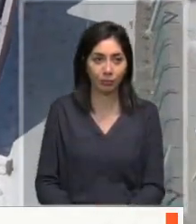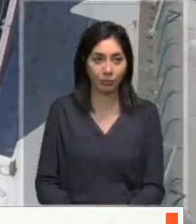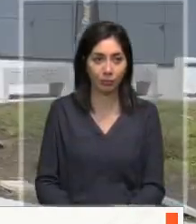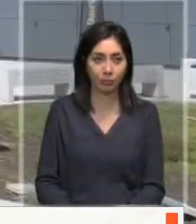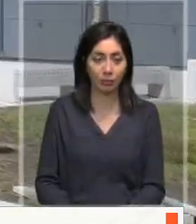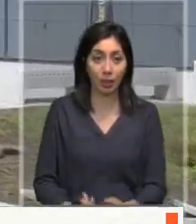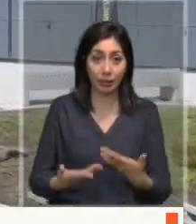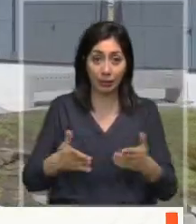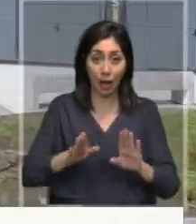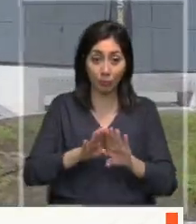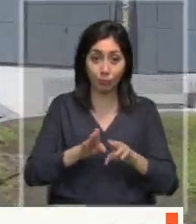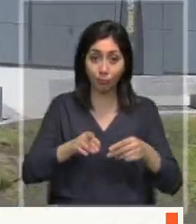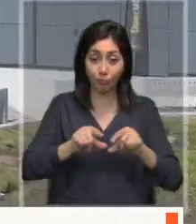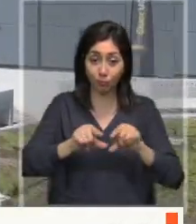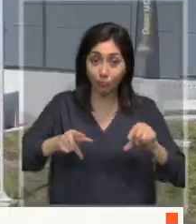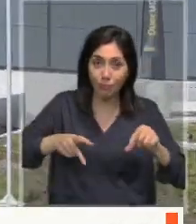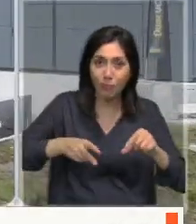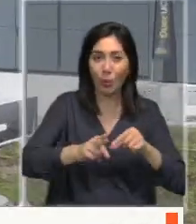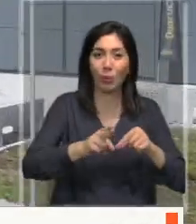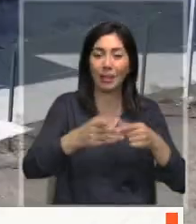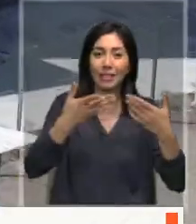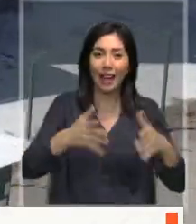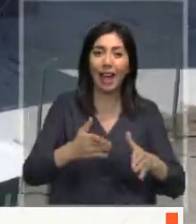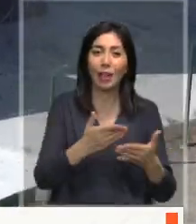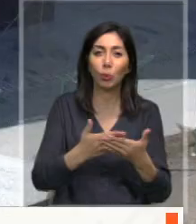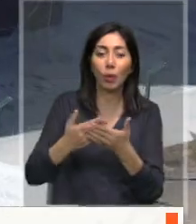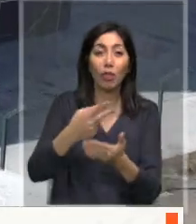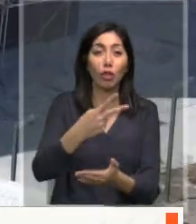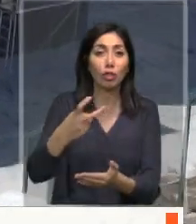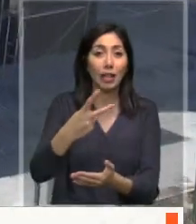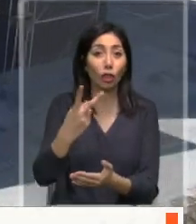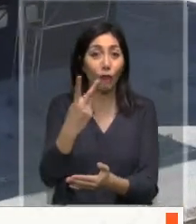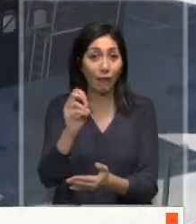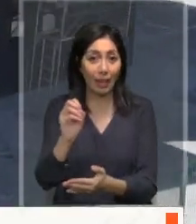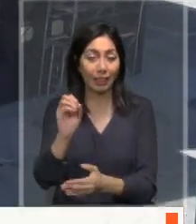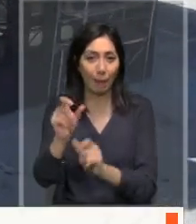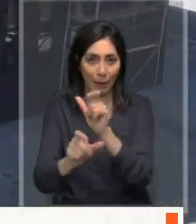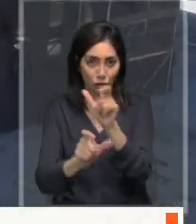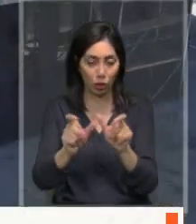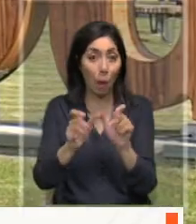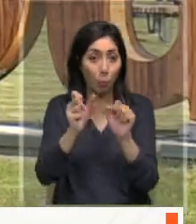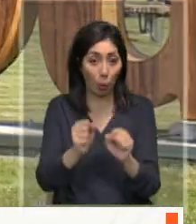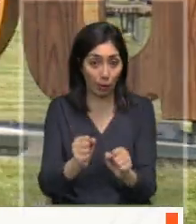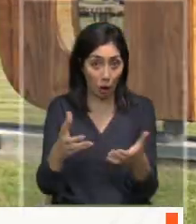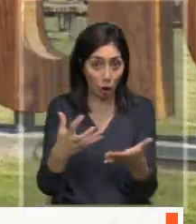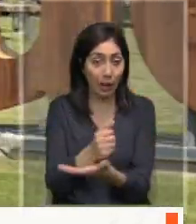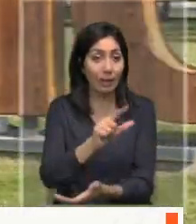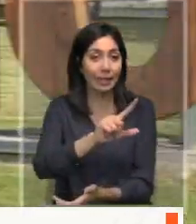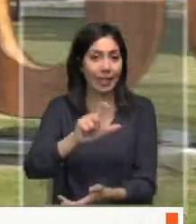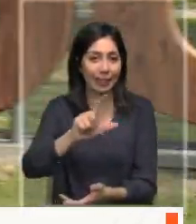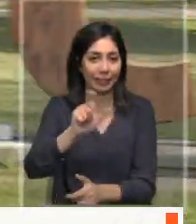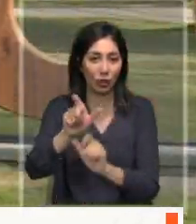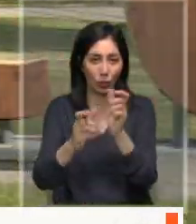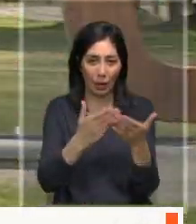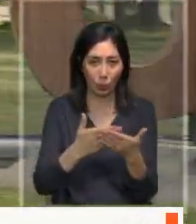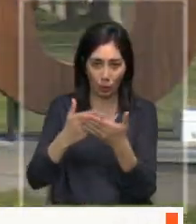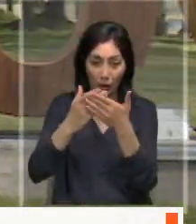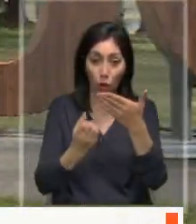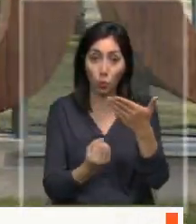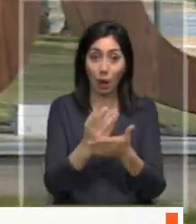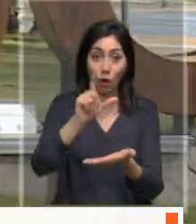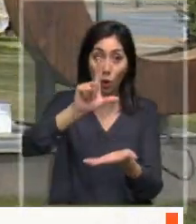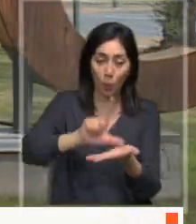Recién inaugurado aquí ya estudian 220 personas, pero podría llegar a tener 700 alumnos porque el nuevo campus